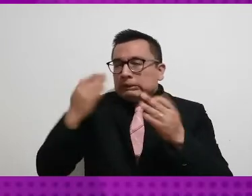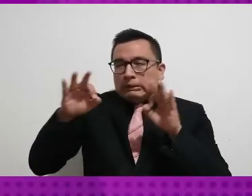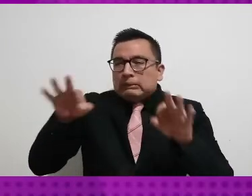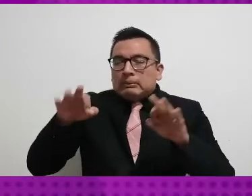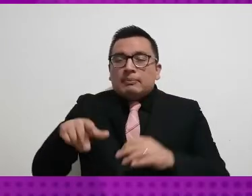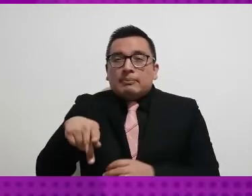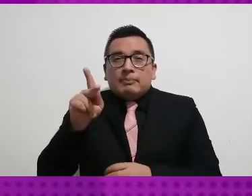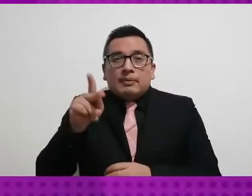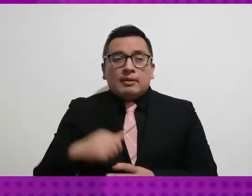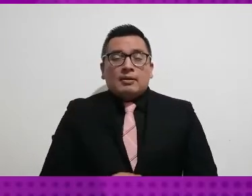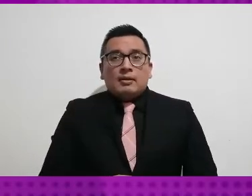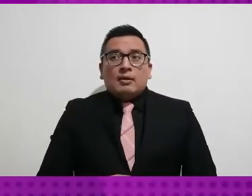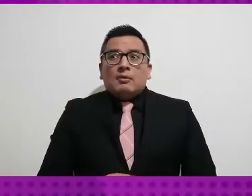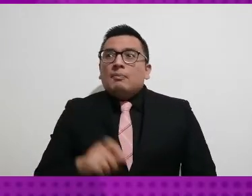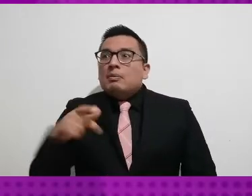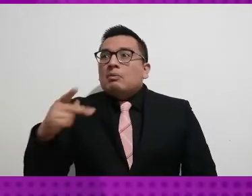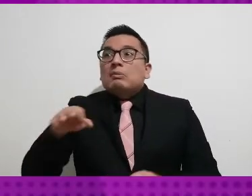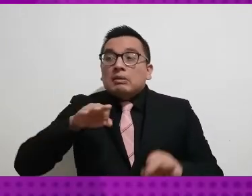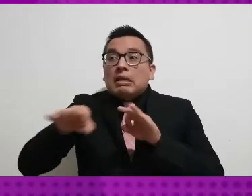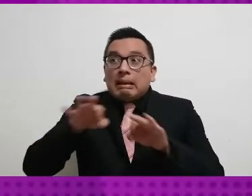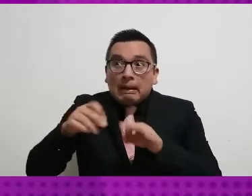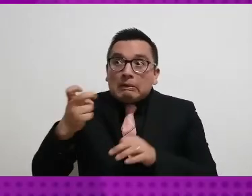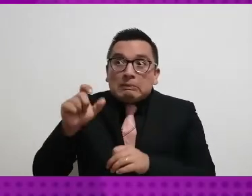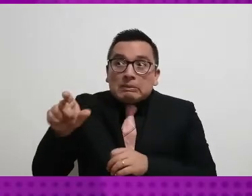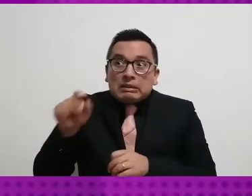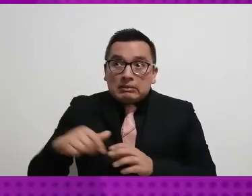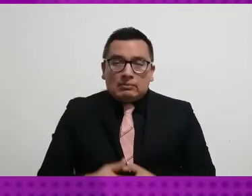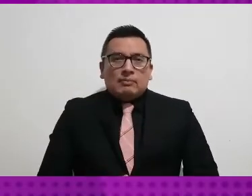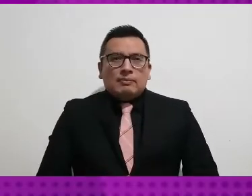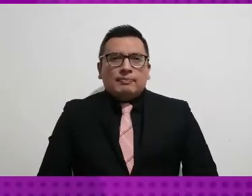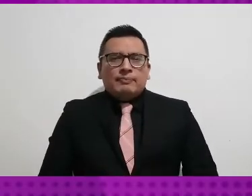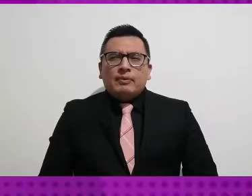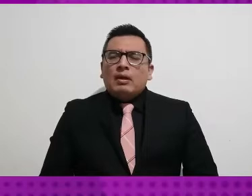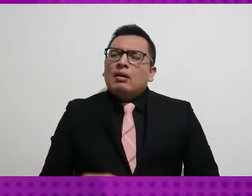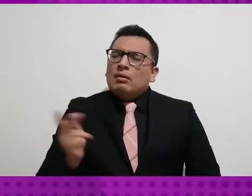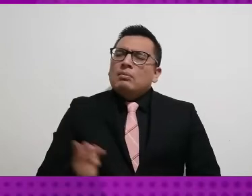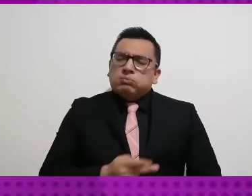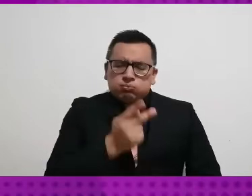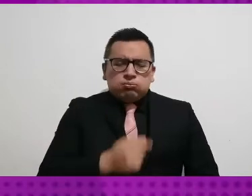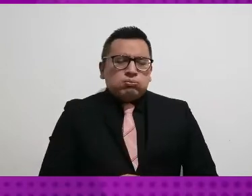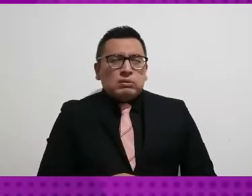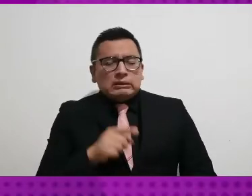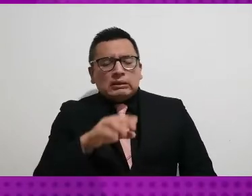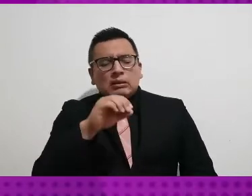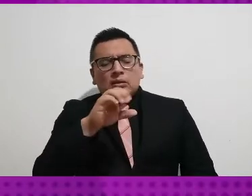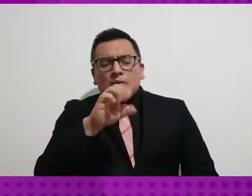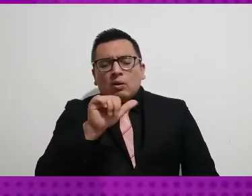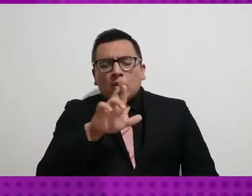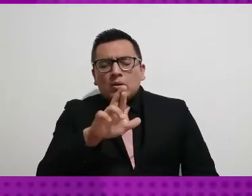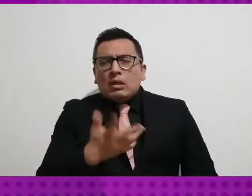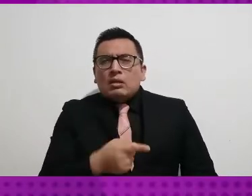el respaldo y la preparación laboral. Sí. ¿Cuál es el primer contacto que tiene Oscar Daniel